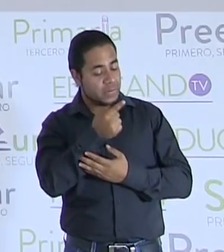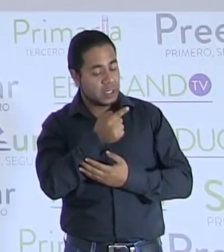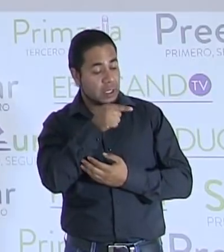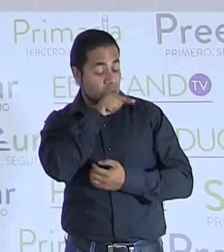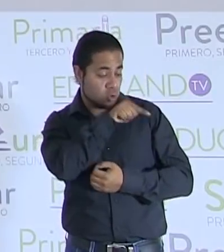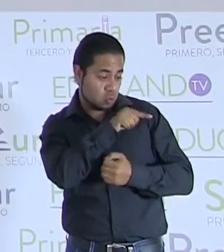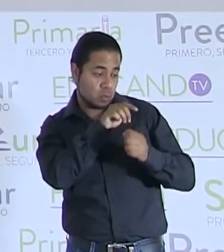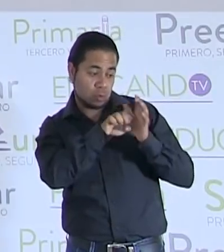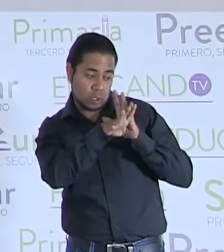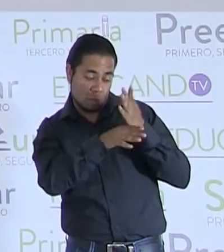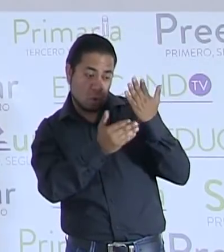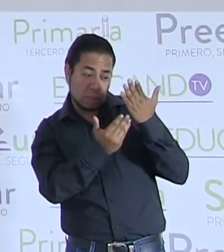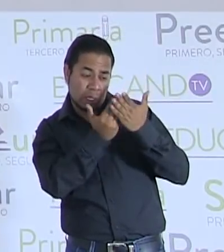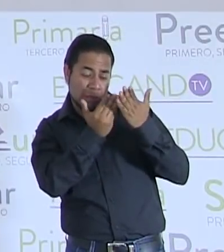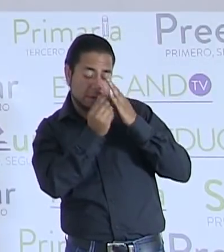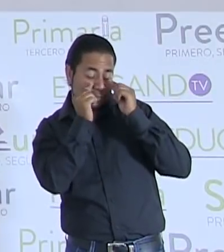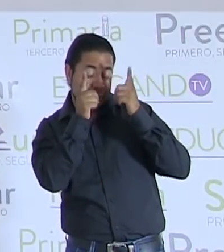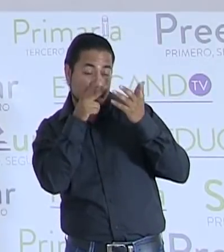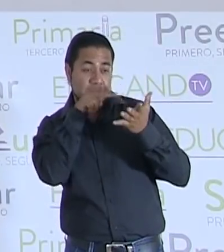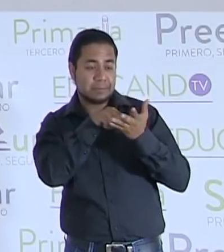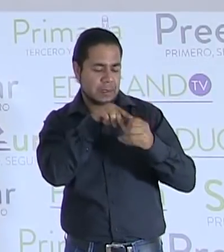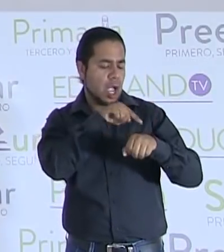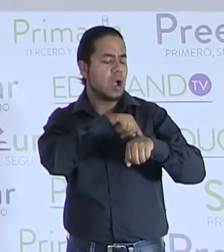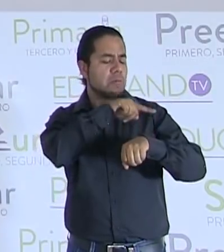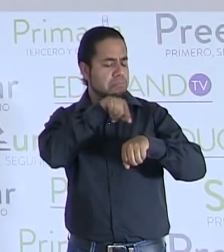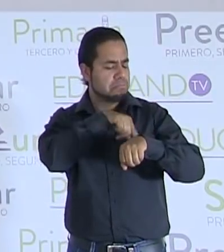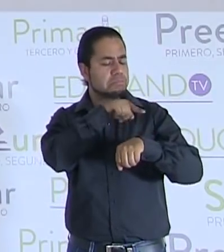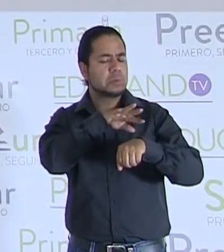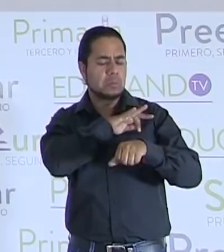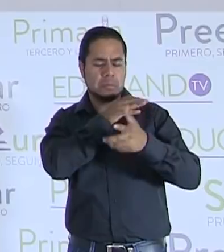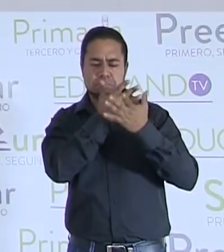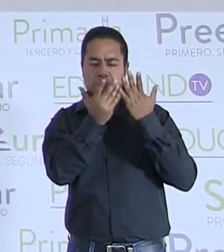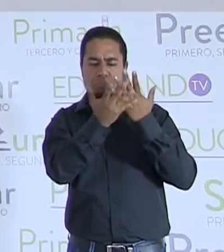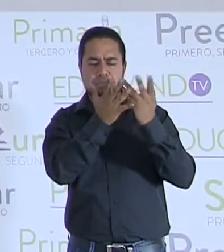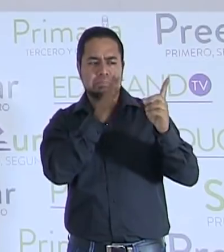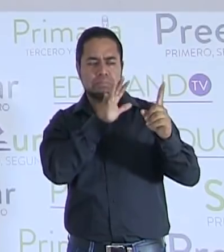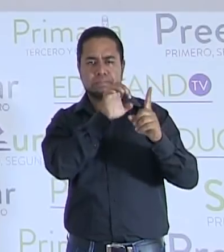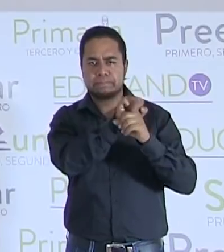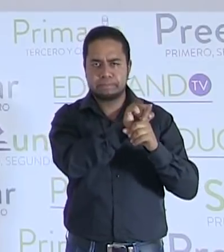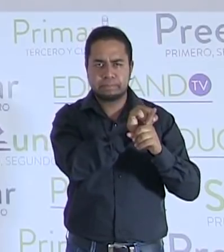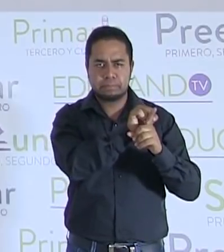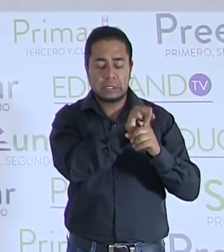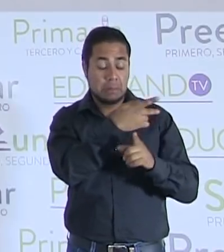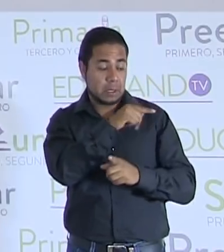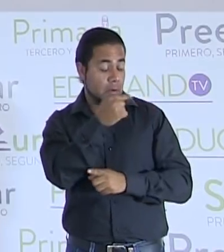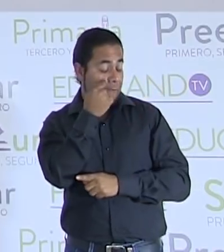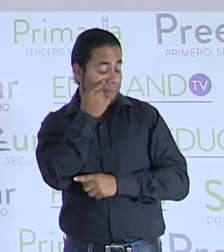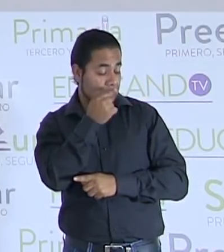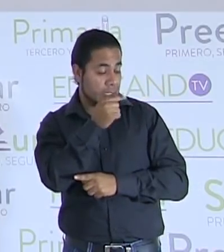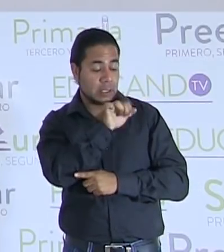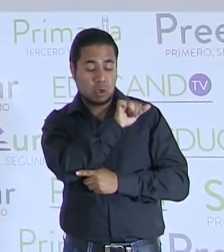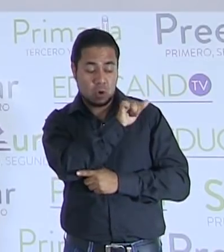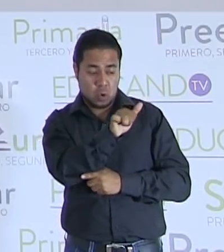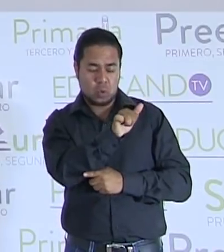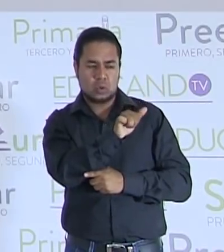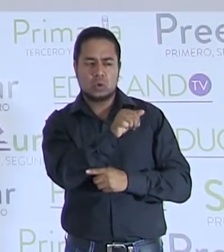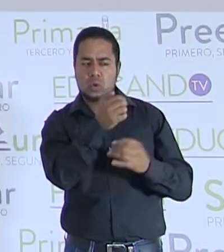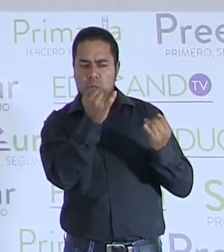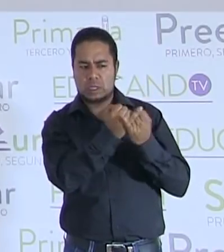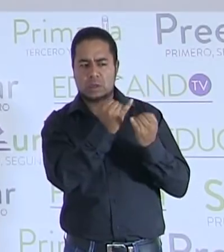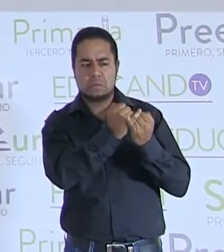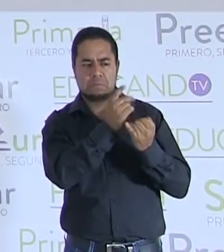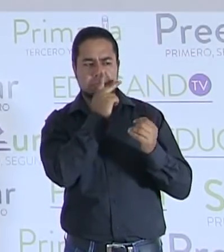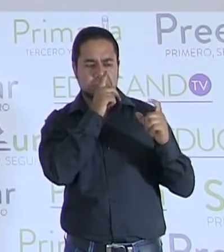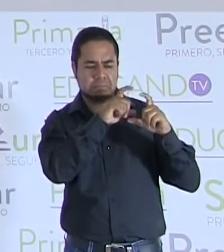levantas temprano, tienes tiempo de hacer lo que te propones. Pero fíjate, hay otro refrán que